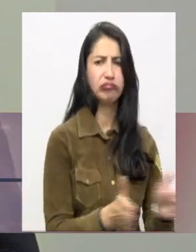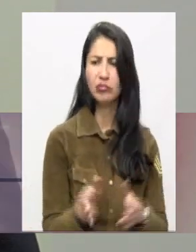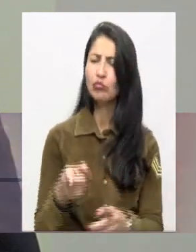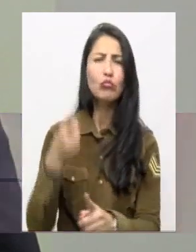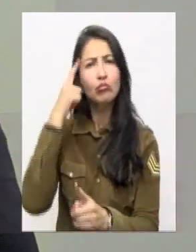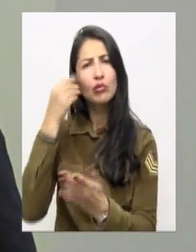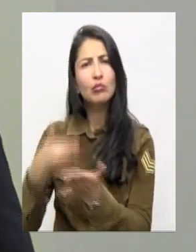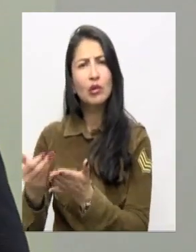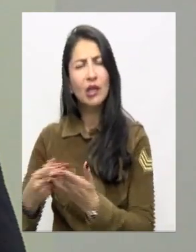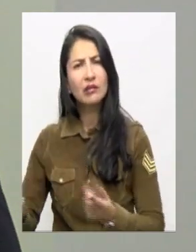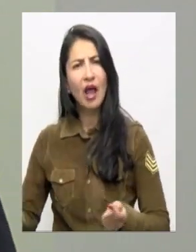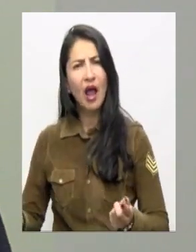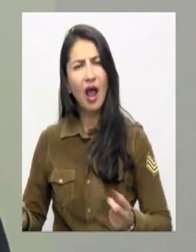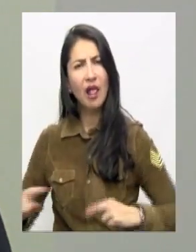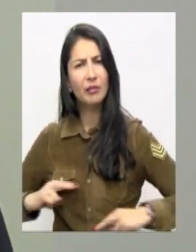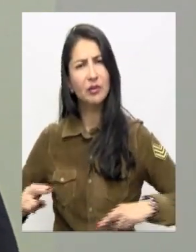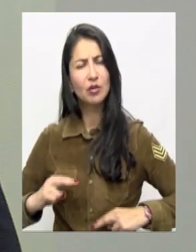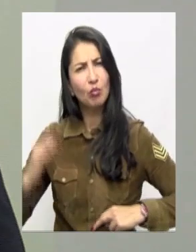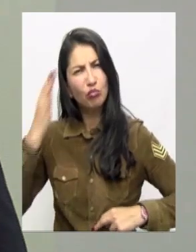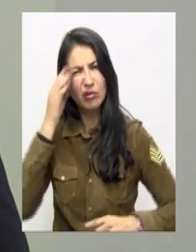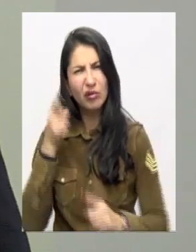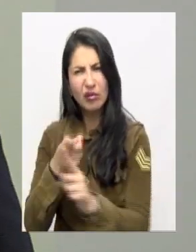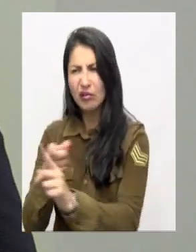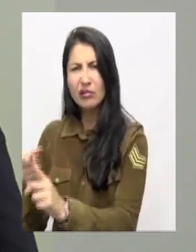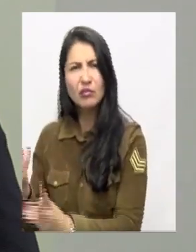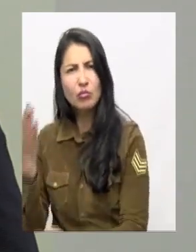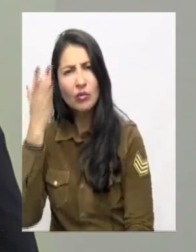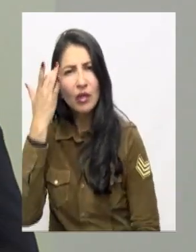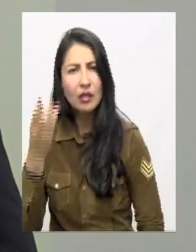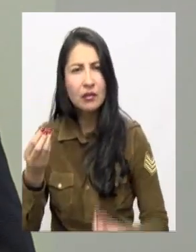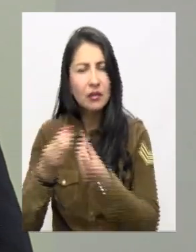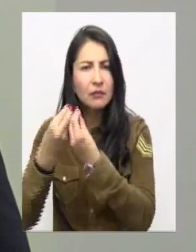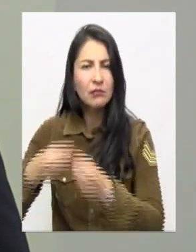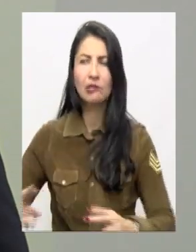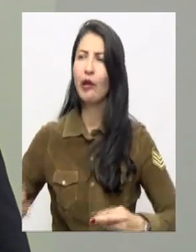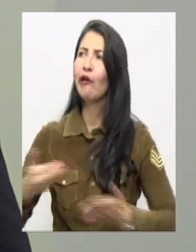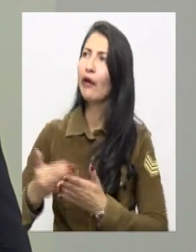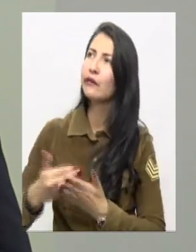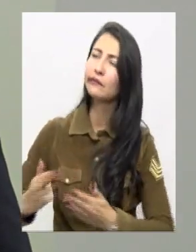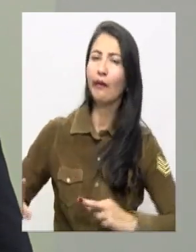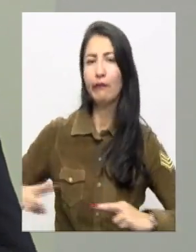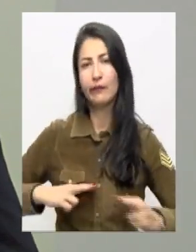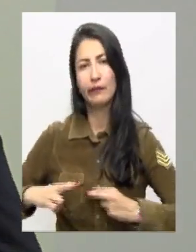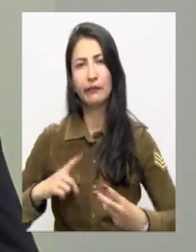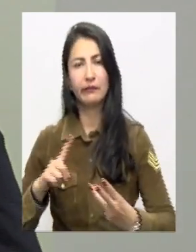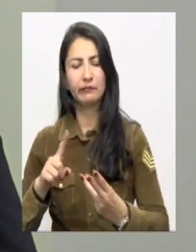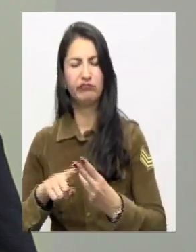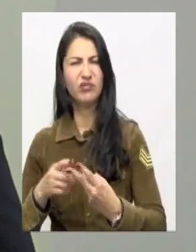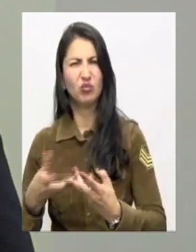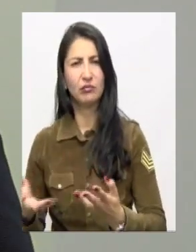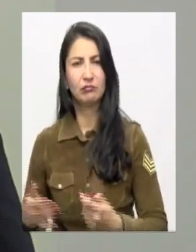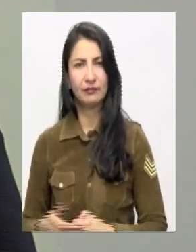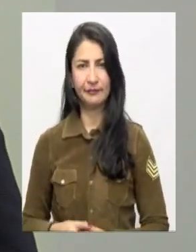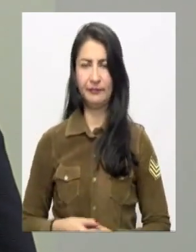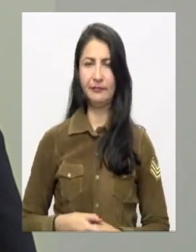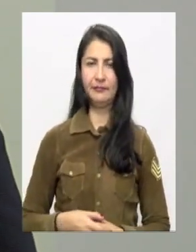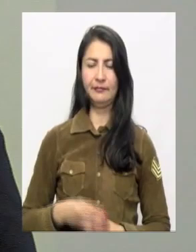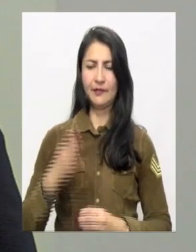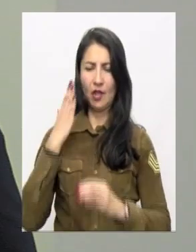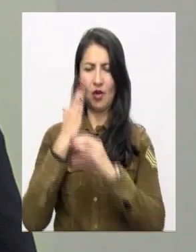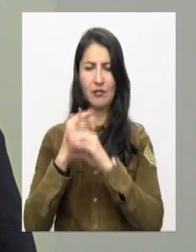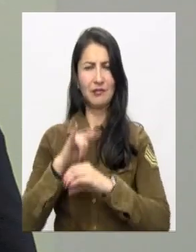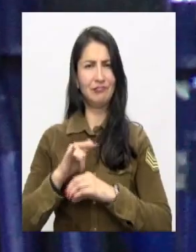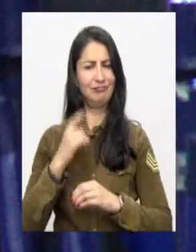destinado presuntamente con otros fines, es decir, para gastos administrativos, y entiende la Contraloría que